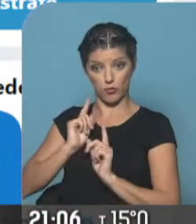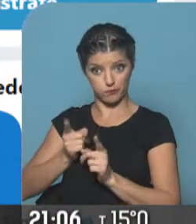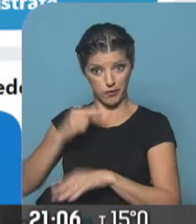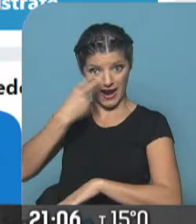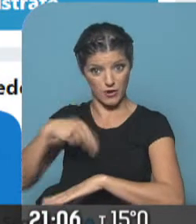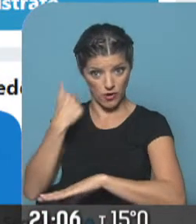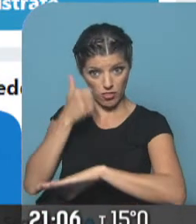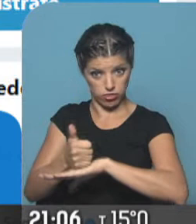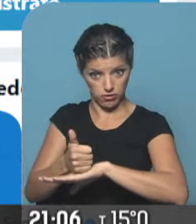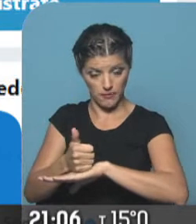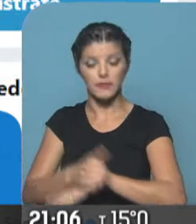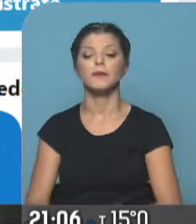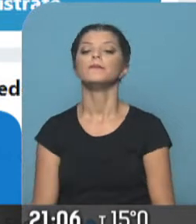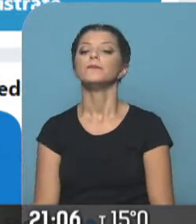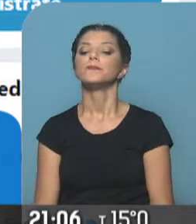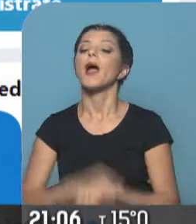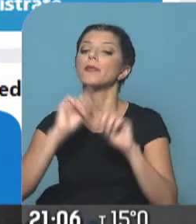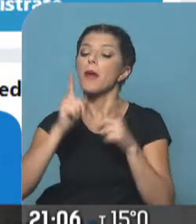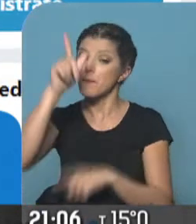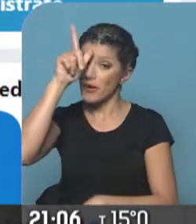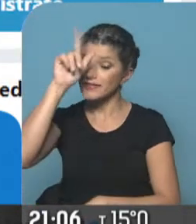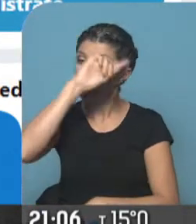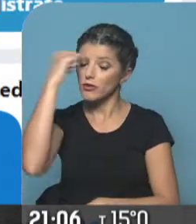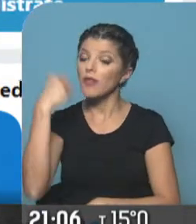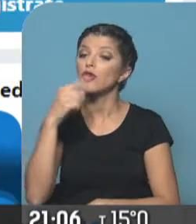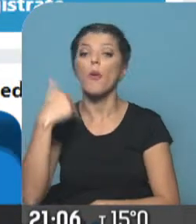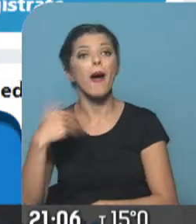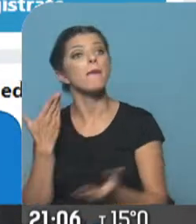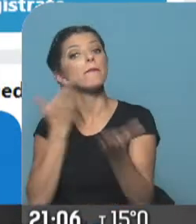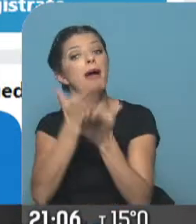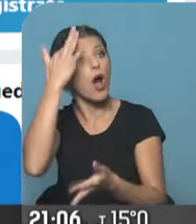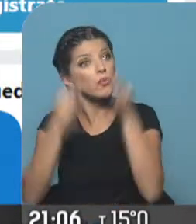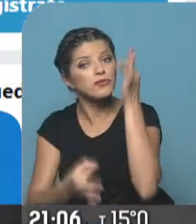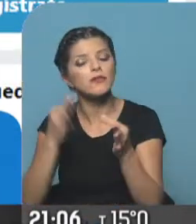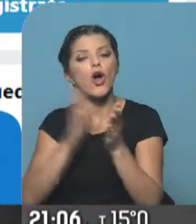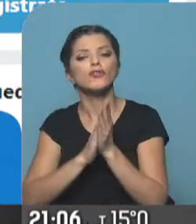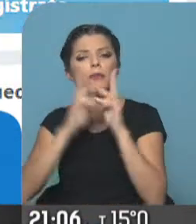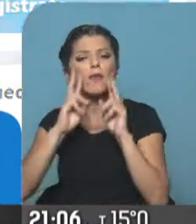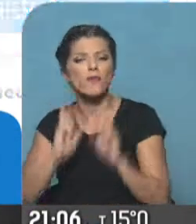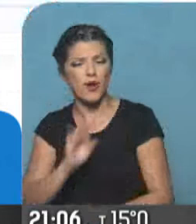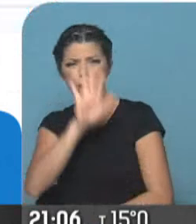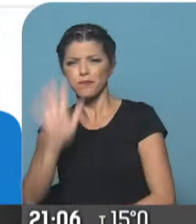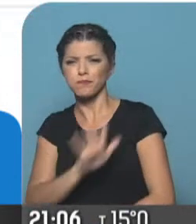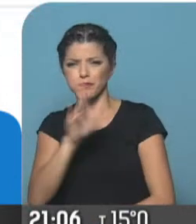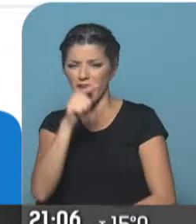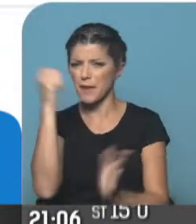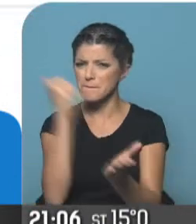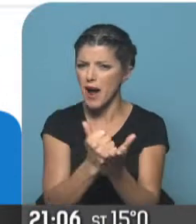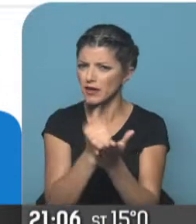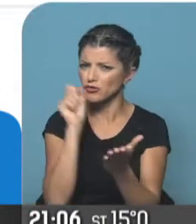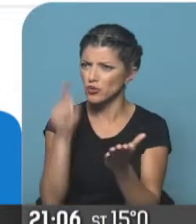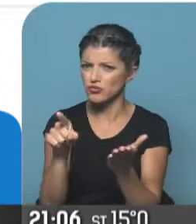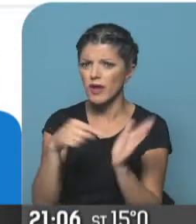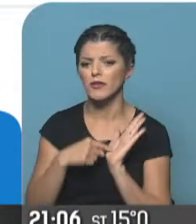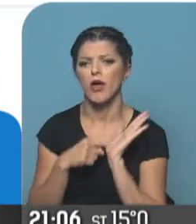la Policía Federal Argentina anunció que recurrirá a la justicia por un informe de inteligencia trucho que llevaba su sello, que fue